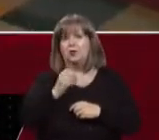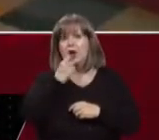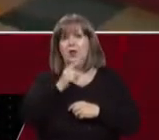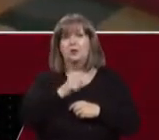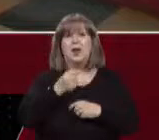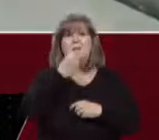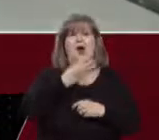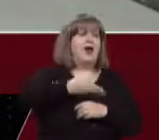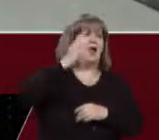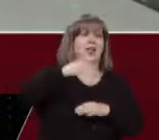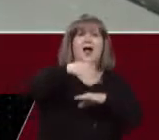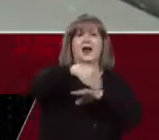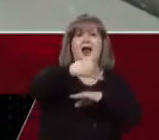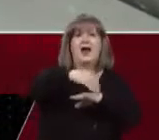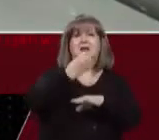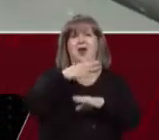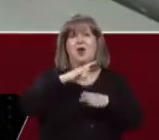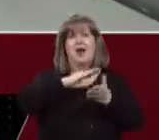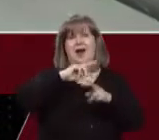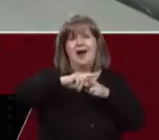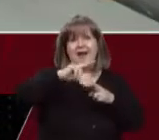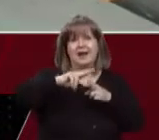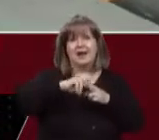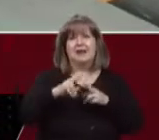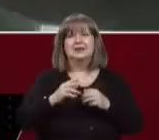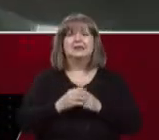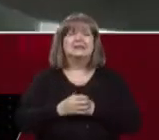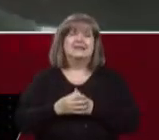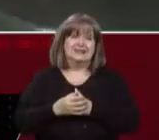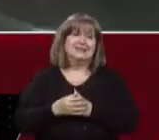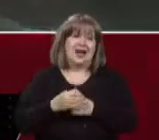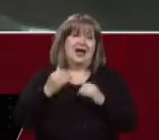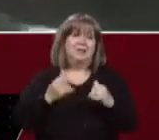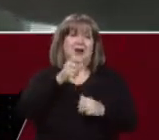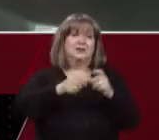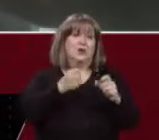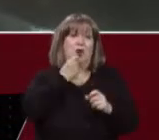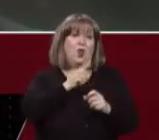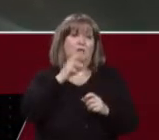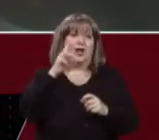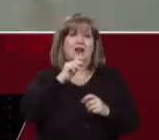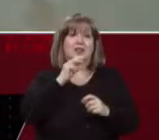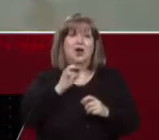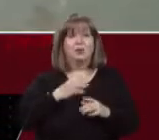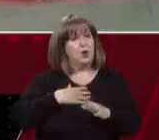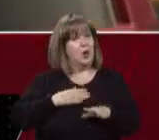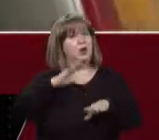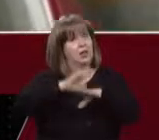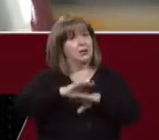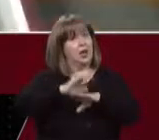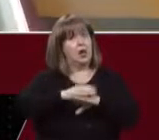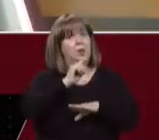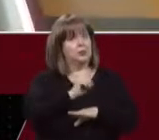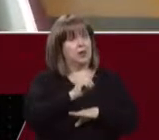Sí, pero acá no se busca, a ver, yo siempre dije que es más fácil echar la culpa a los demás o al sistema y no hacerse responsable de su propio